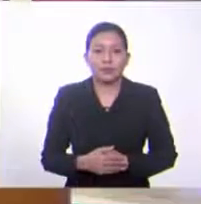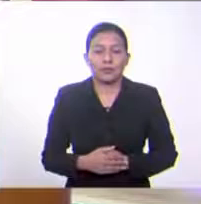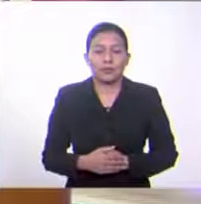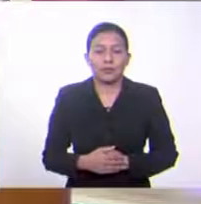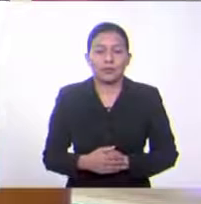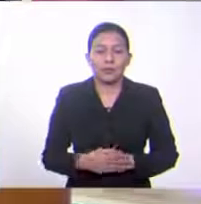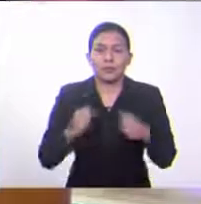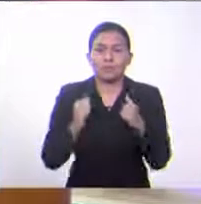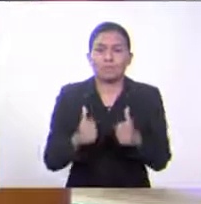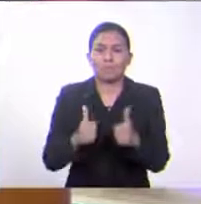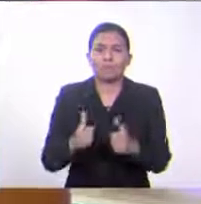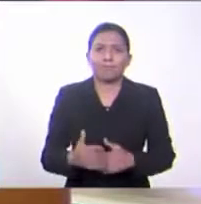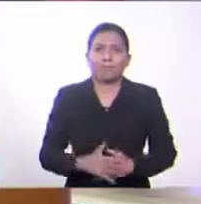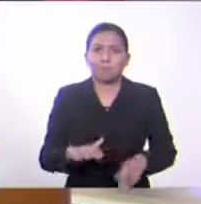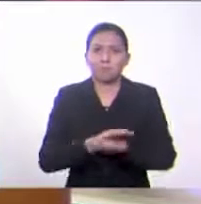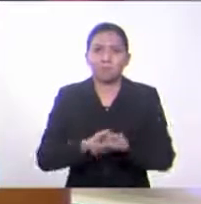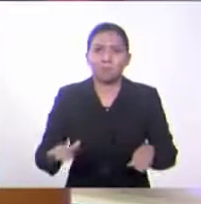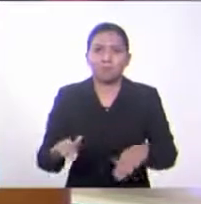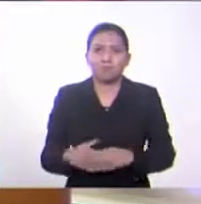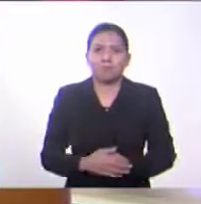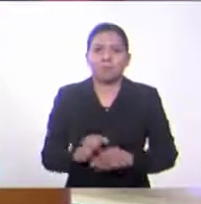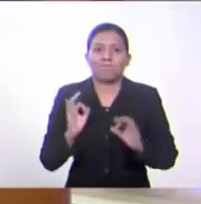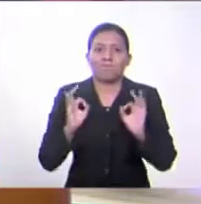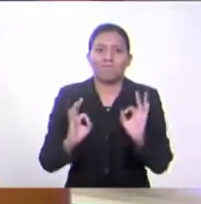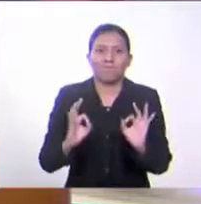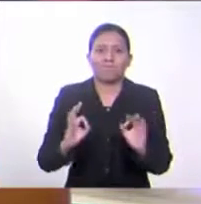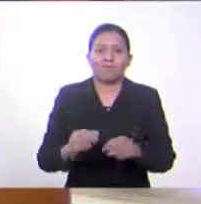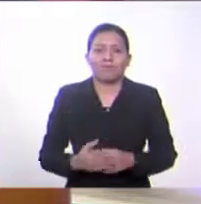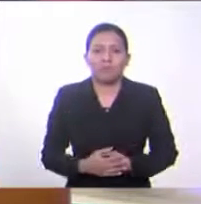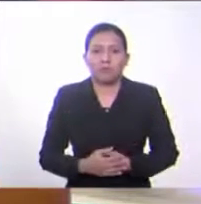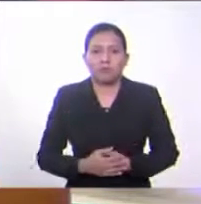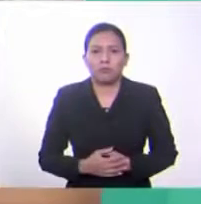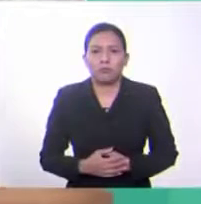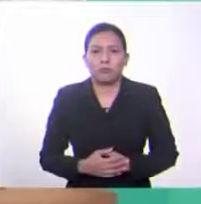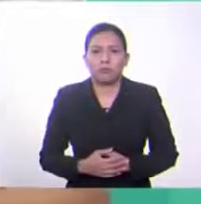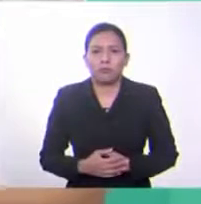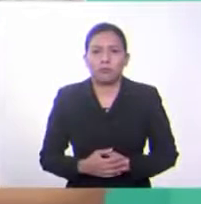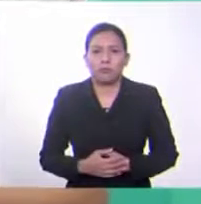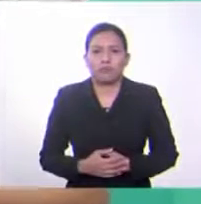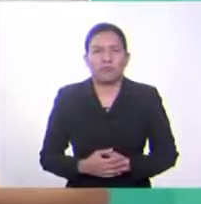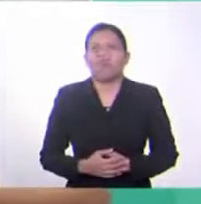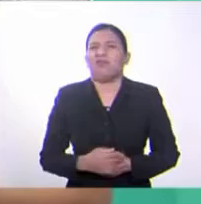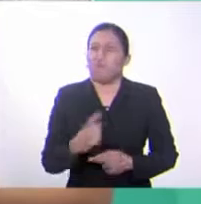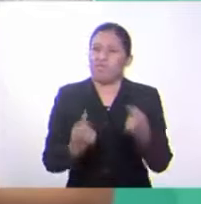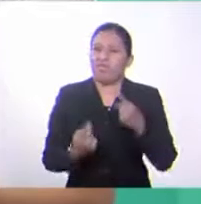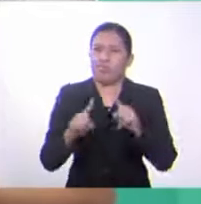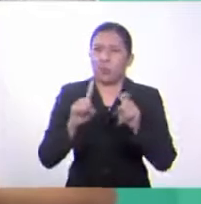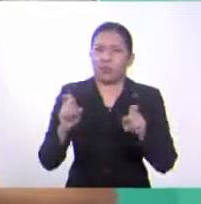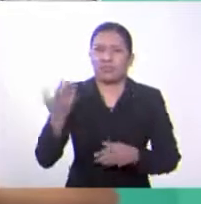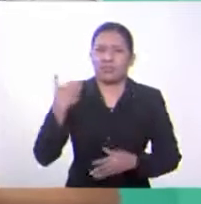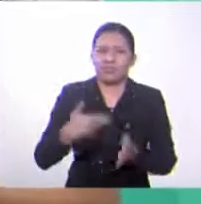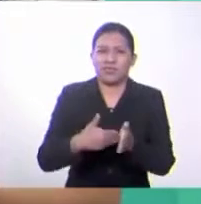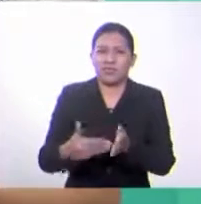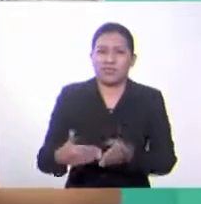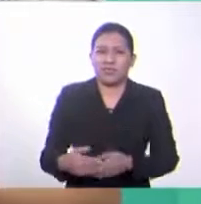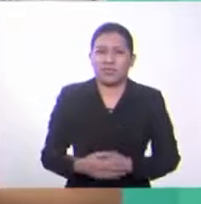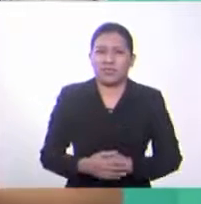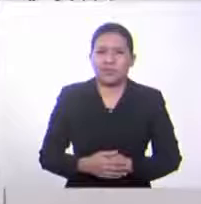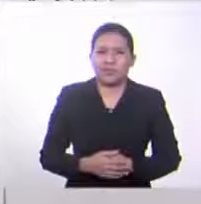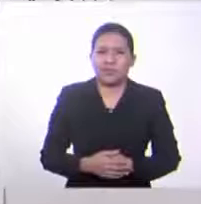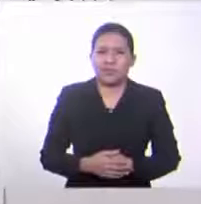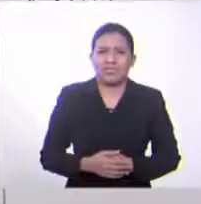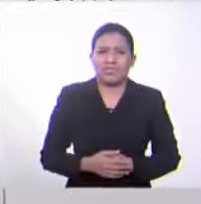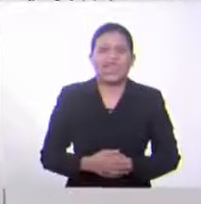Bien, Ya terminamos. ahí lo tenemos. Pero, ¿cuál era la pregunta inicial? Ahí tenemos nada más